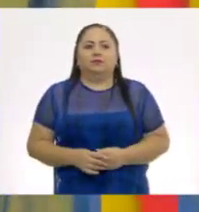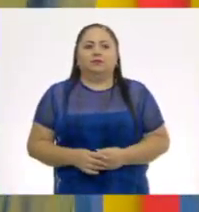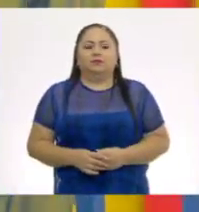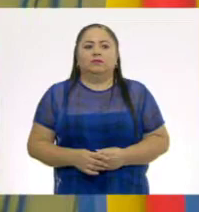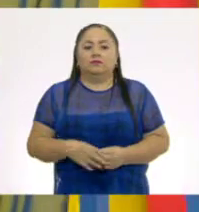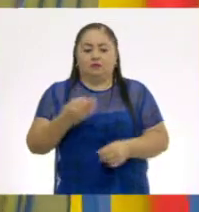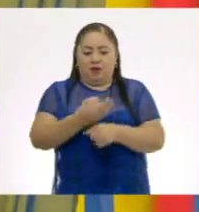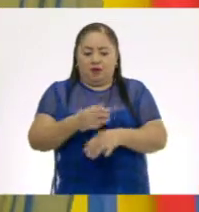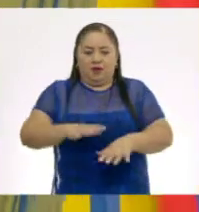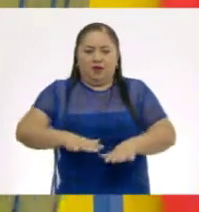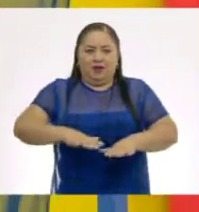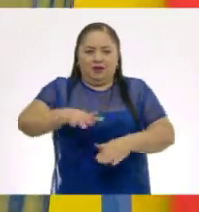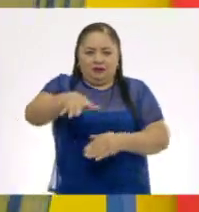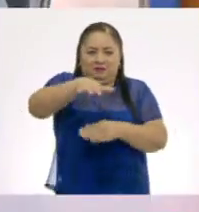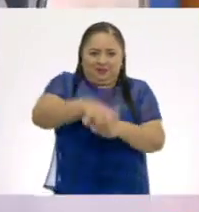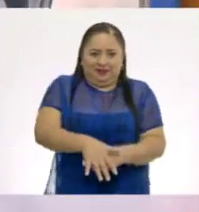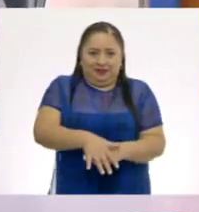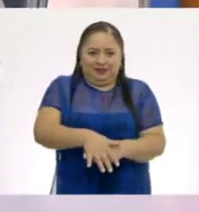a pisar aquí.